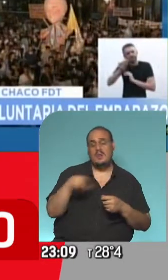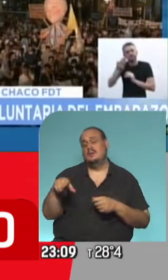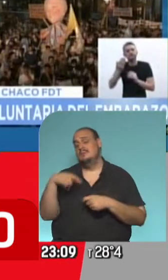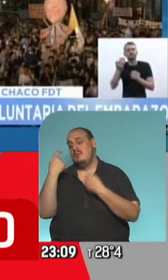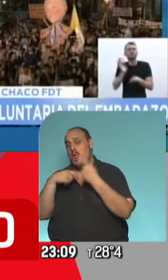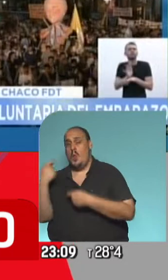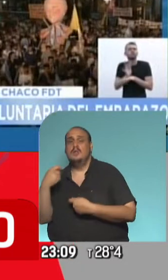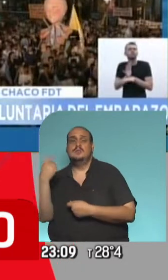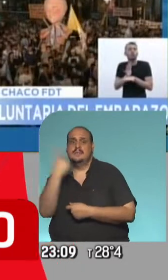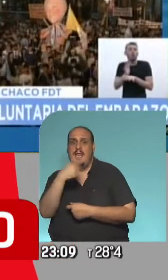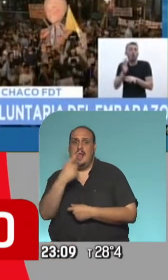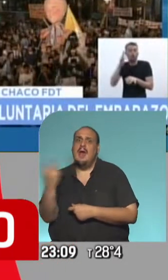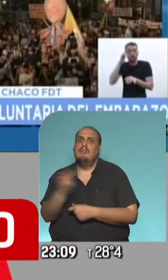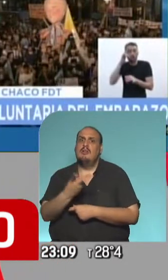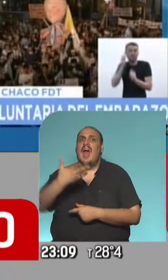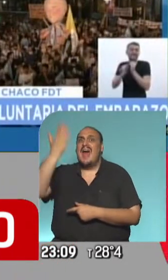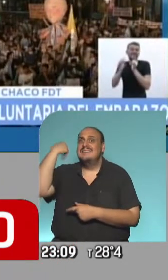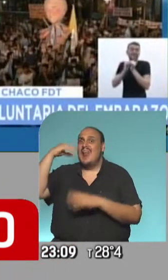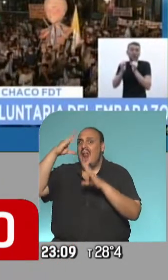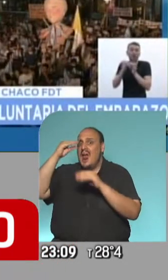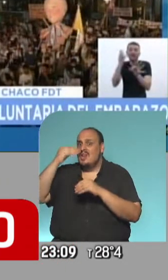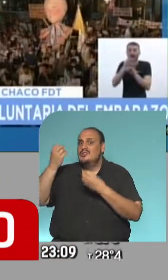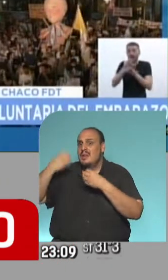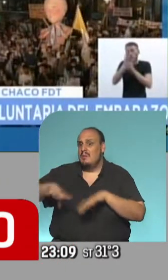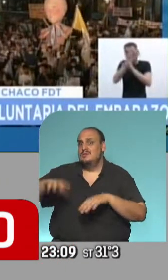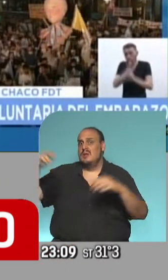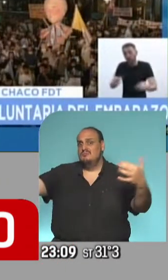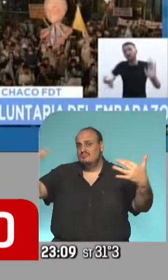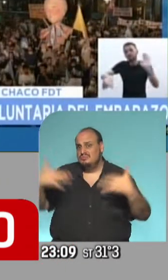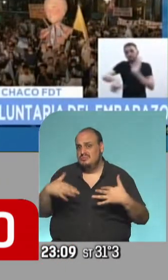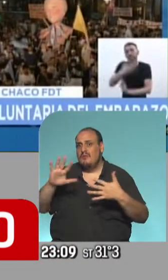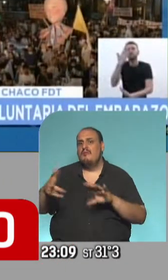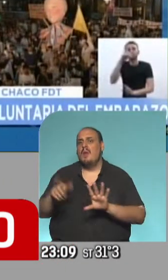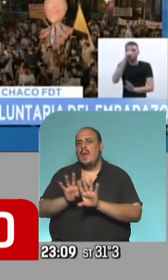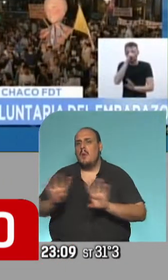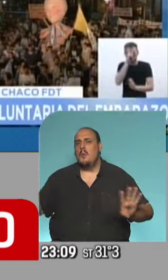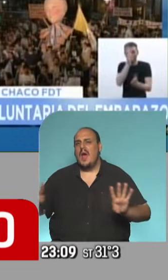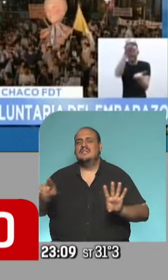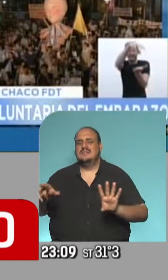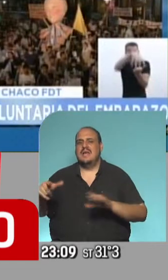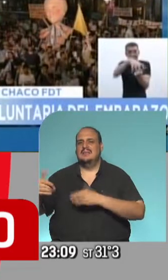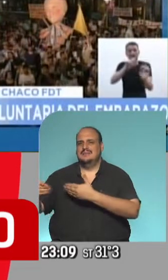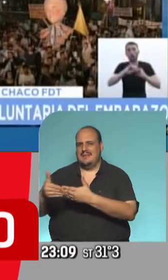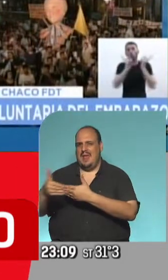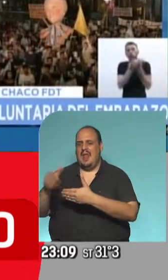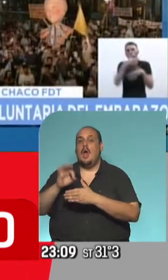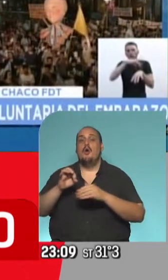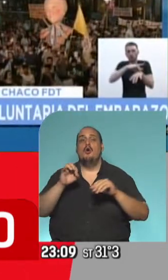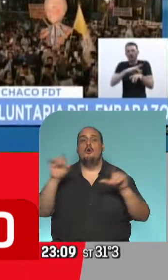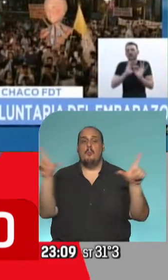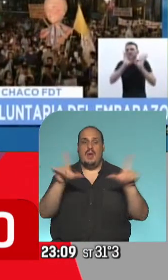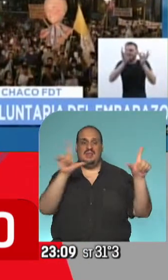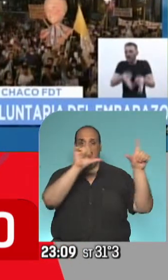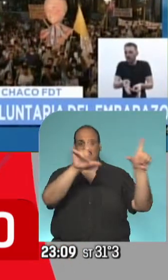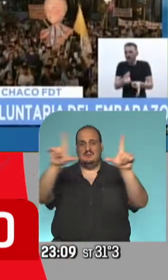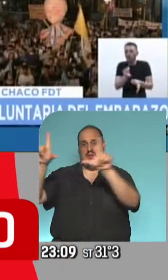Para tratar de conseguir lugares estratégicos en algunos casos para estar cerca de lo que suceda, o incluso las pantallas que están en la parte de afuera, en